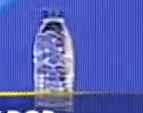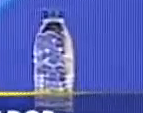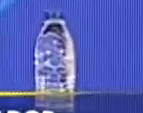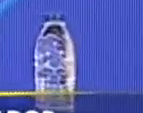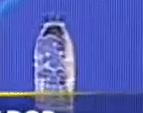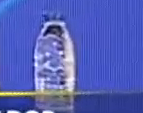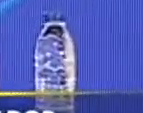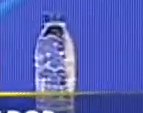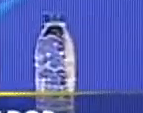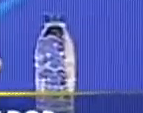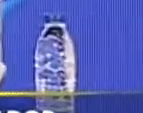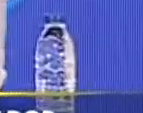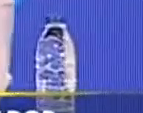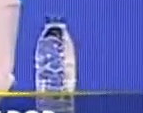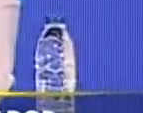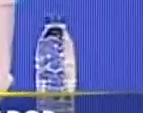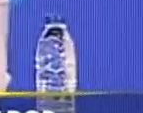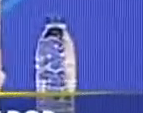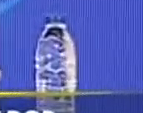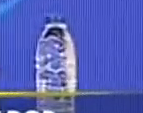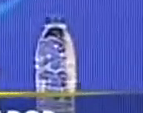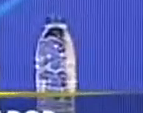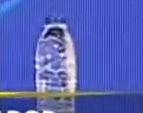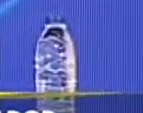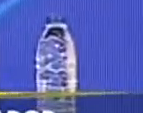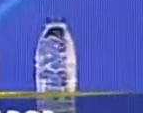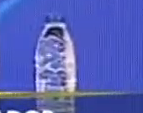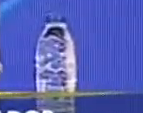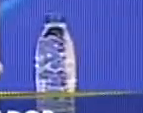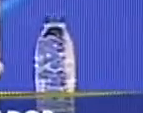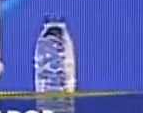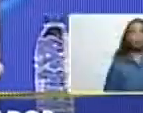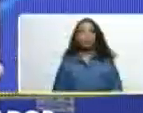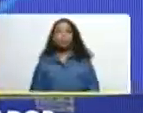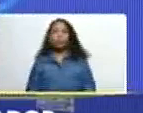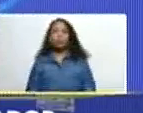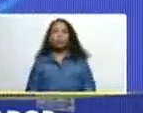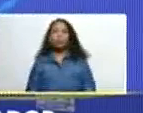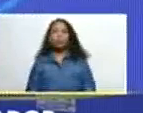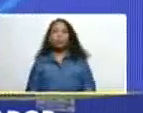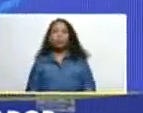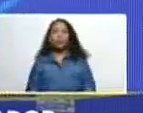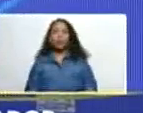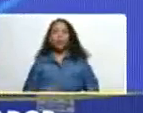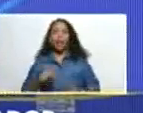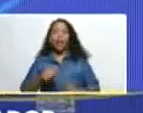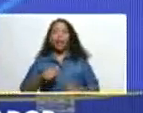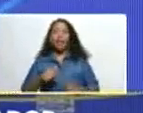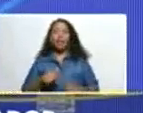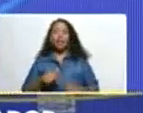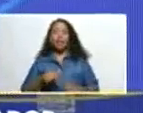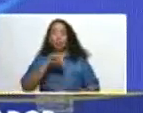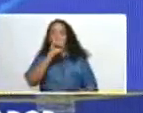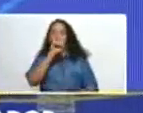hombres y mujeres que hacen vida dentro de esta gran familia llamada